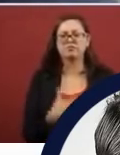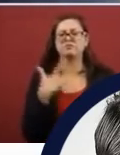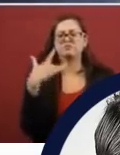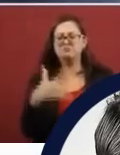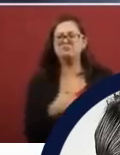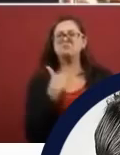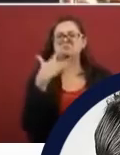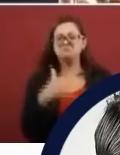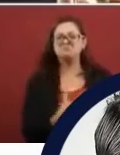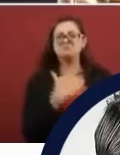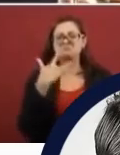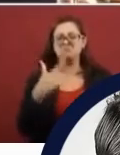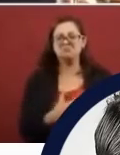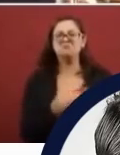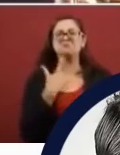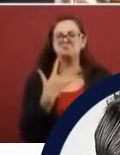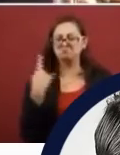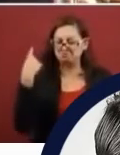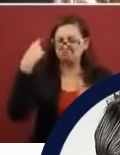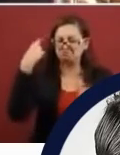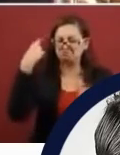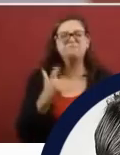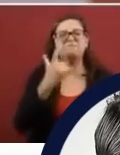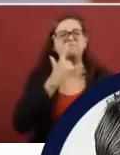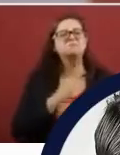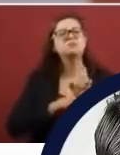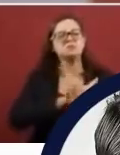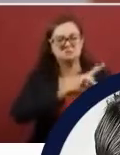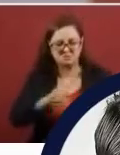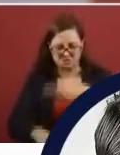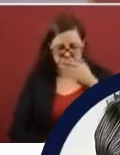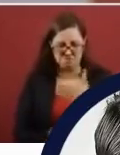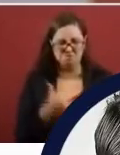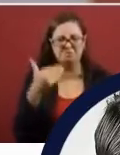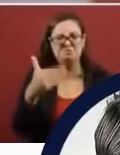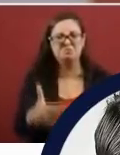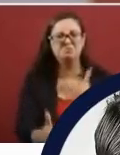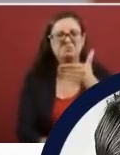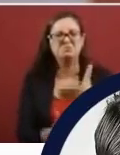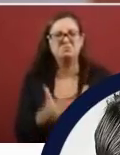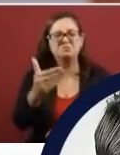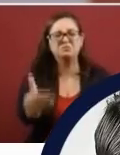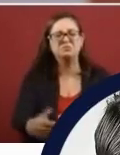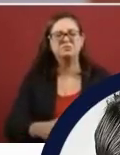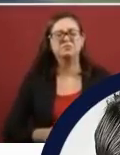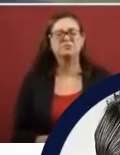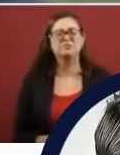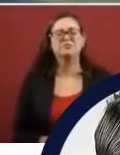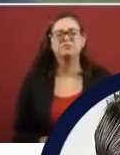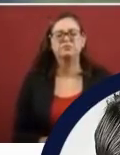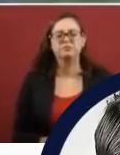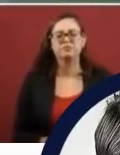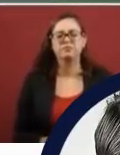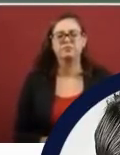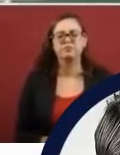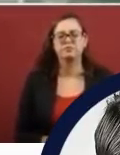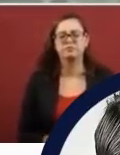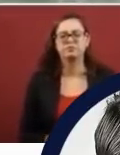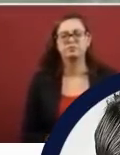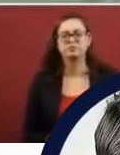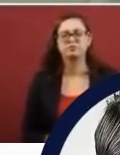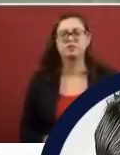sea, hay matices, pero estamos discutiendo temas de fondo. El problema con el conglomerado mediático de este